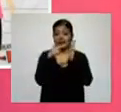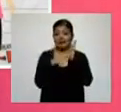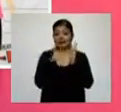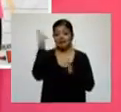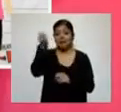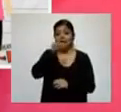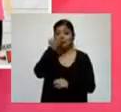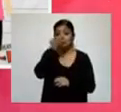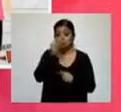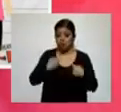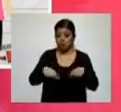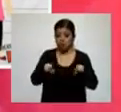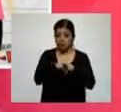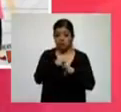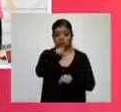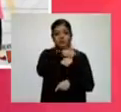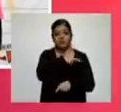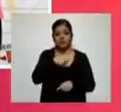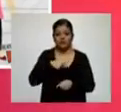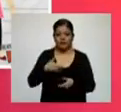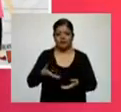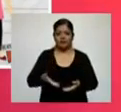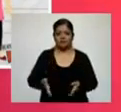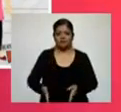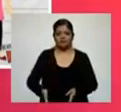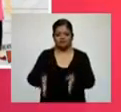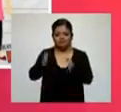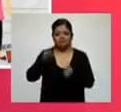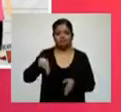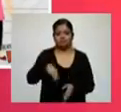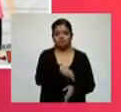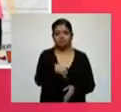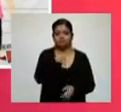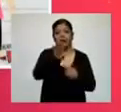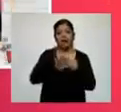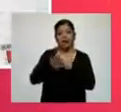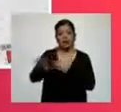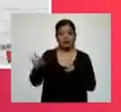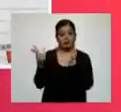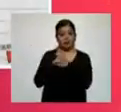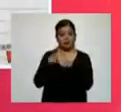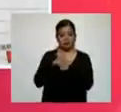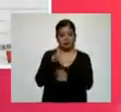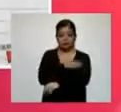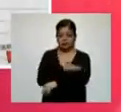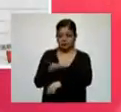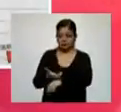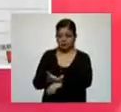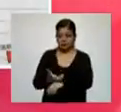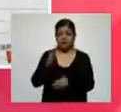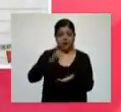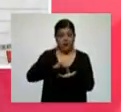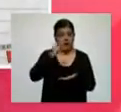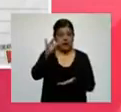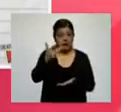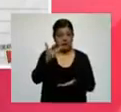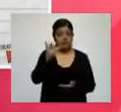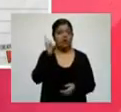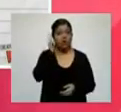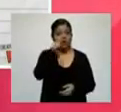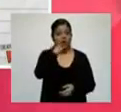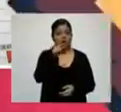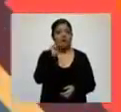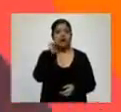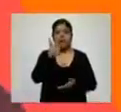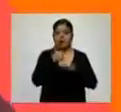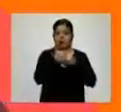escuela, como caminar por los pasillos y evitar peleas con tus compañeros. ¡Gracias! Espero este video sea de